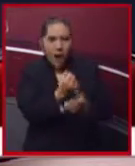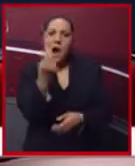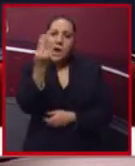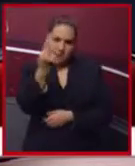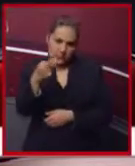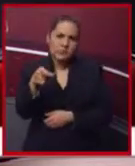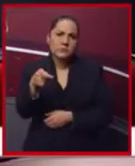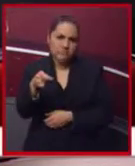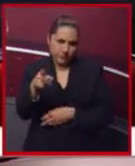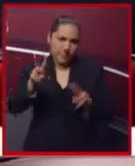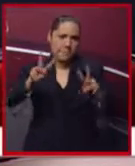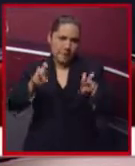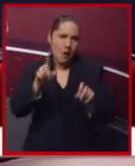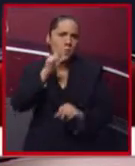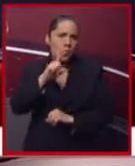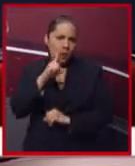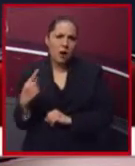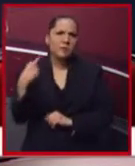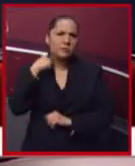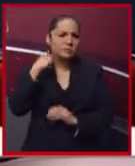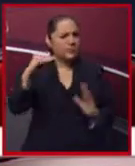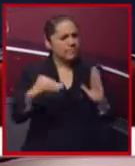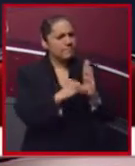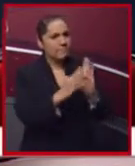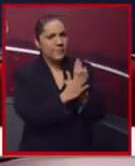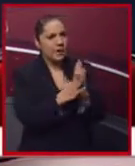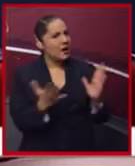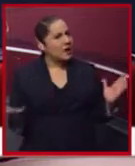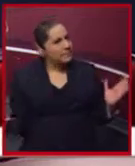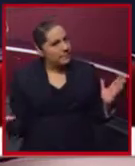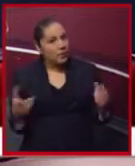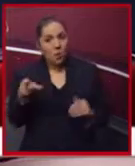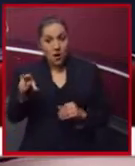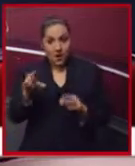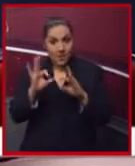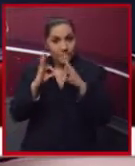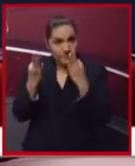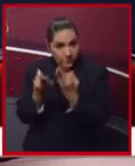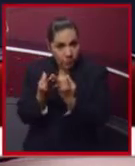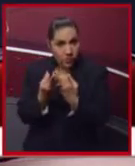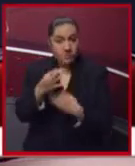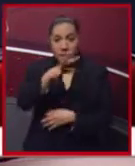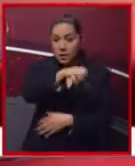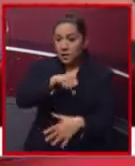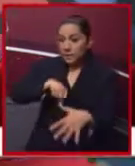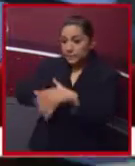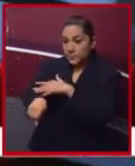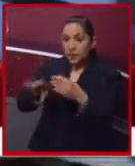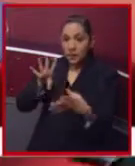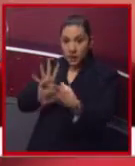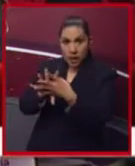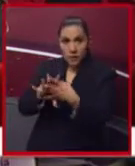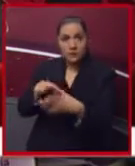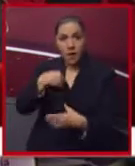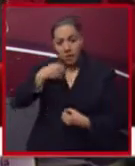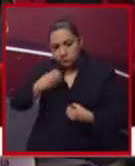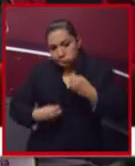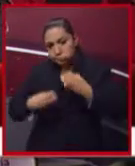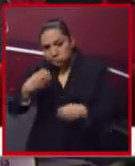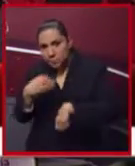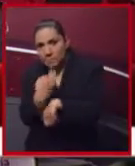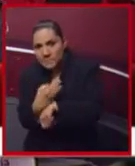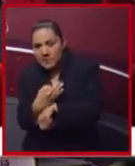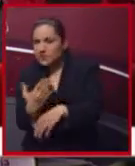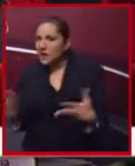porque justamente la prisión preventiva oficiosa no es una buena herramienta para atender el tema del feminicidio. O sea, lo que